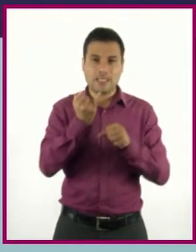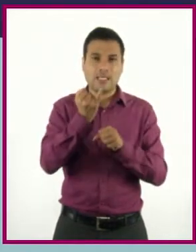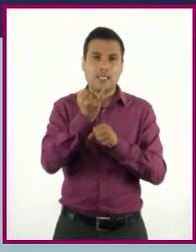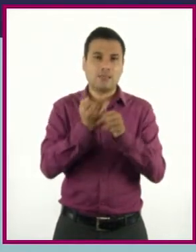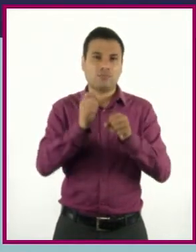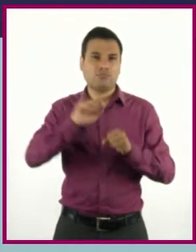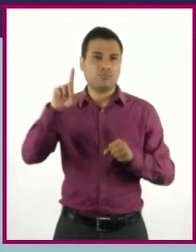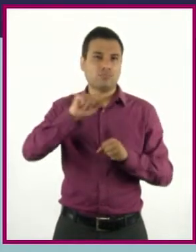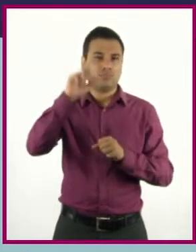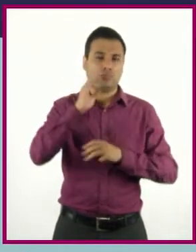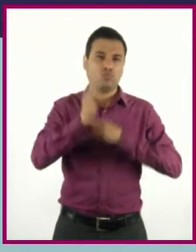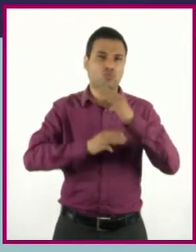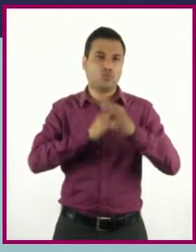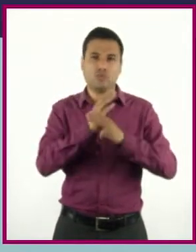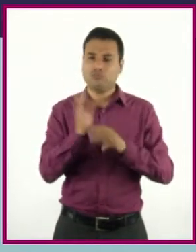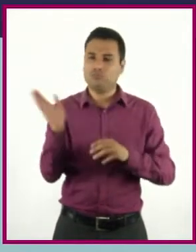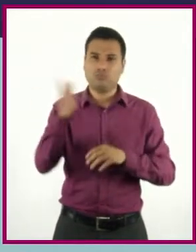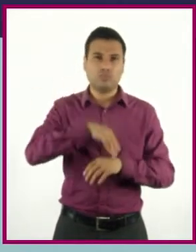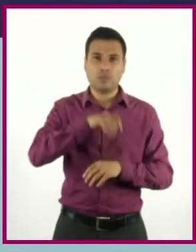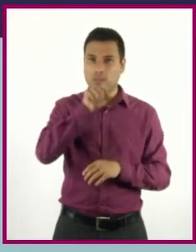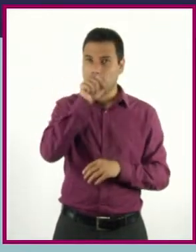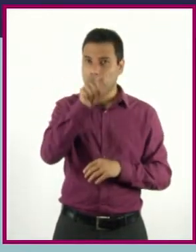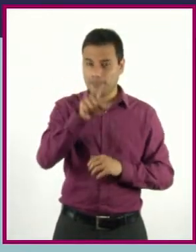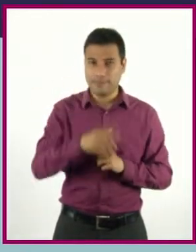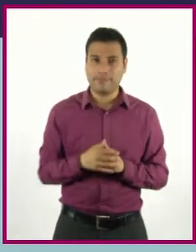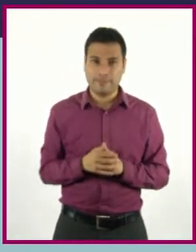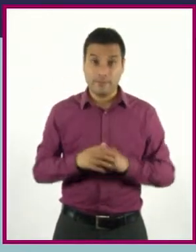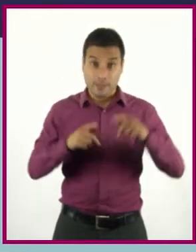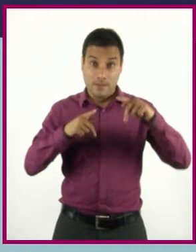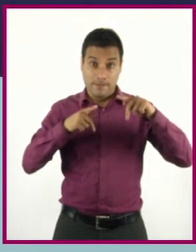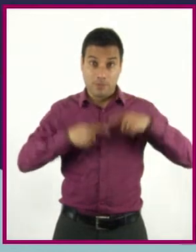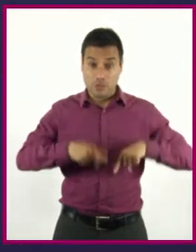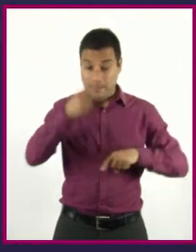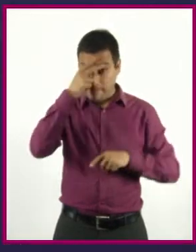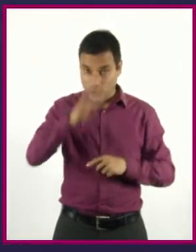mundo, así como a potenciar a los estudiantes mexicanos.